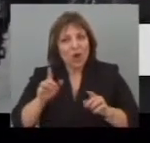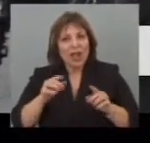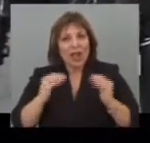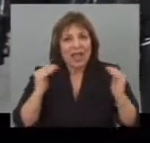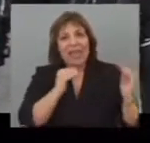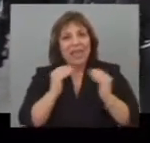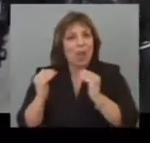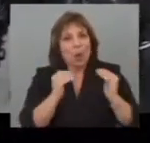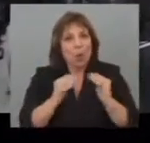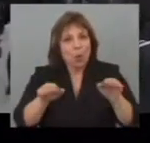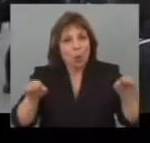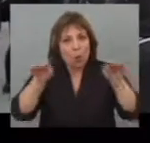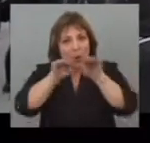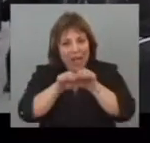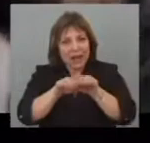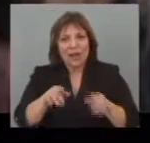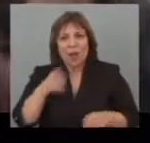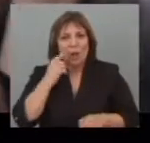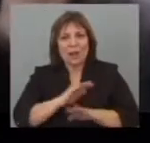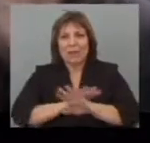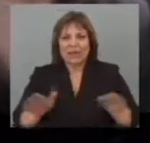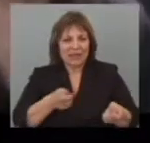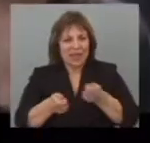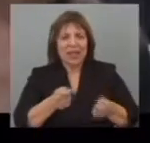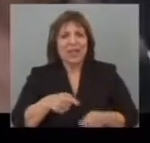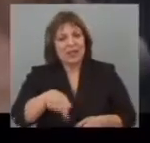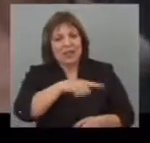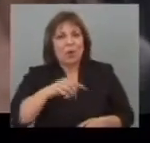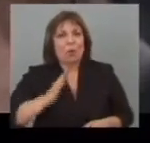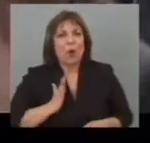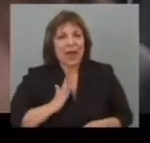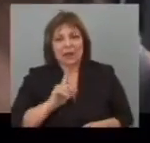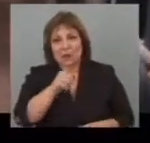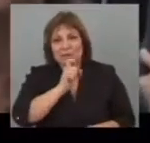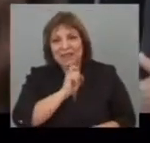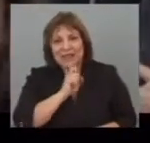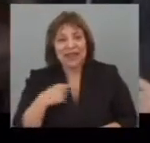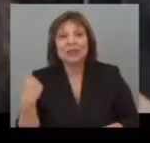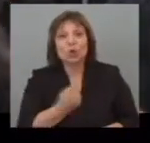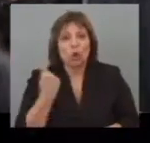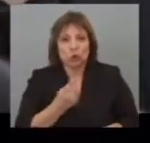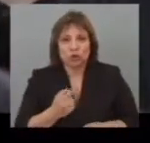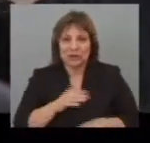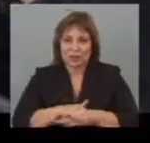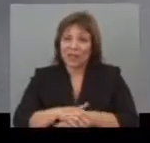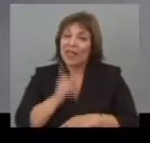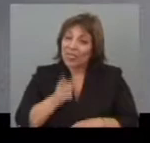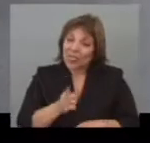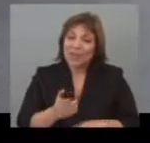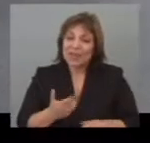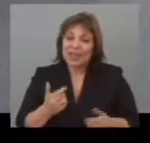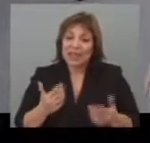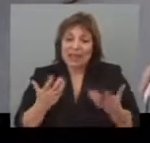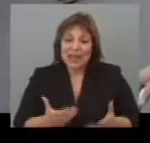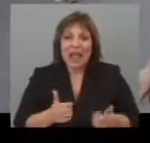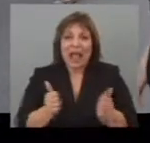modelo de que el hombre tiene que dominar y que como que esto es cosa de mujeres, mentira, esto creo que es cosa de todos. O sea, sí creo que hay que animarse, hay que estar,